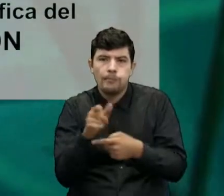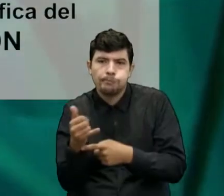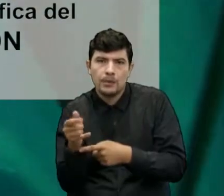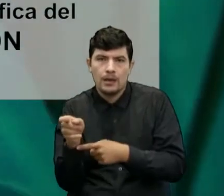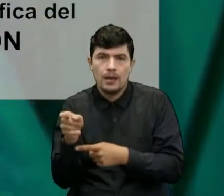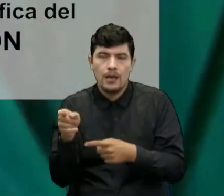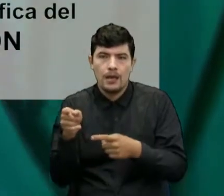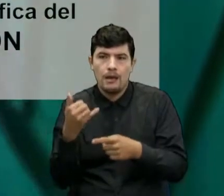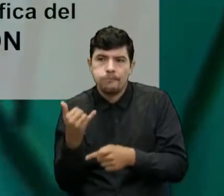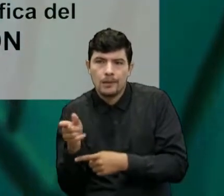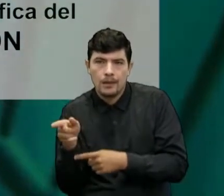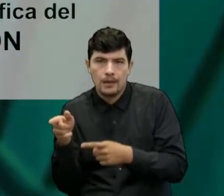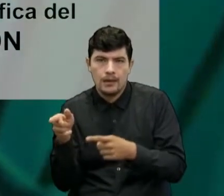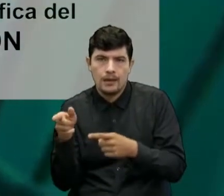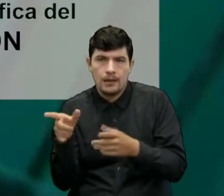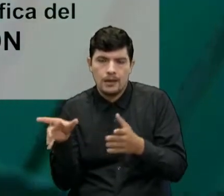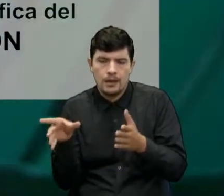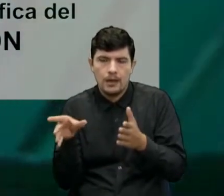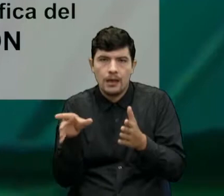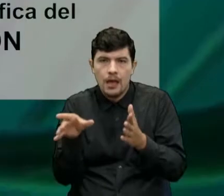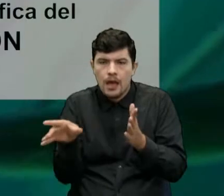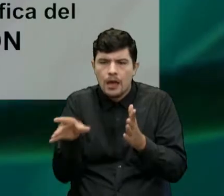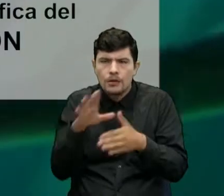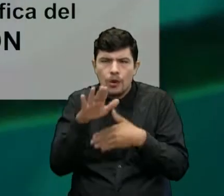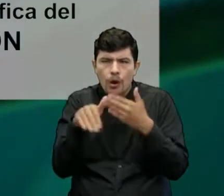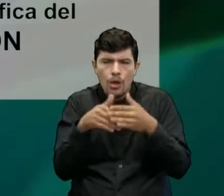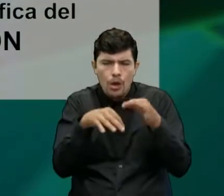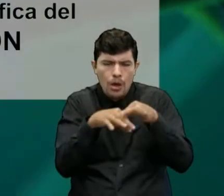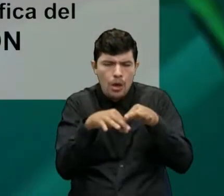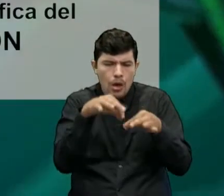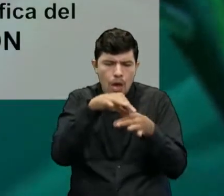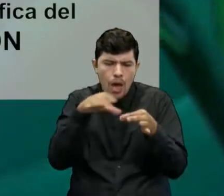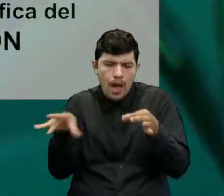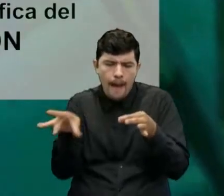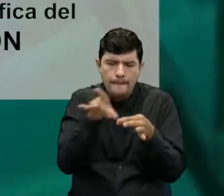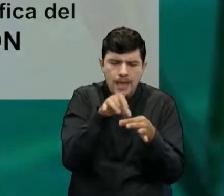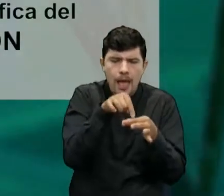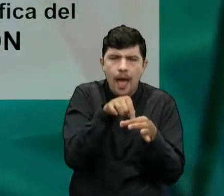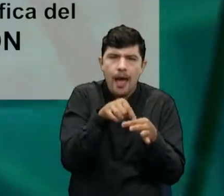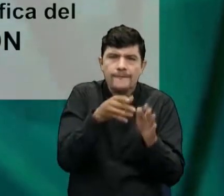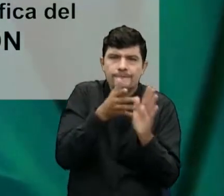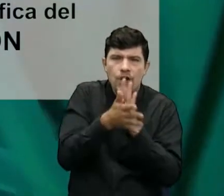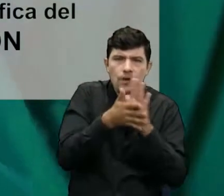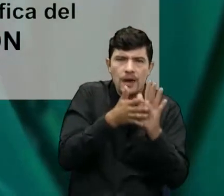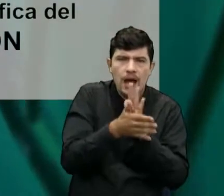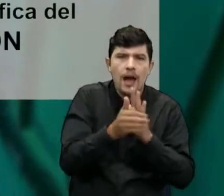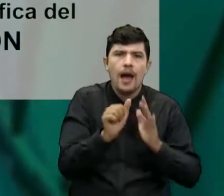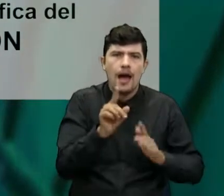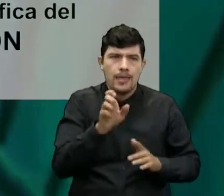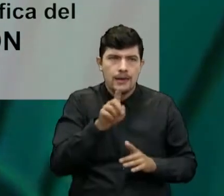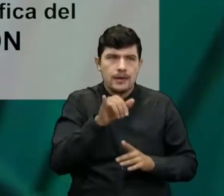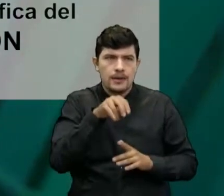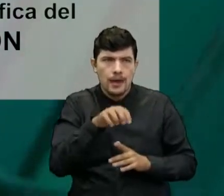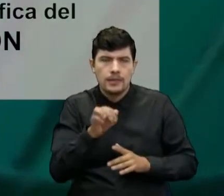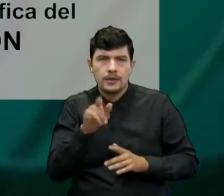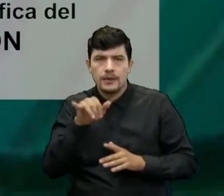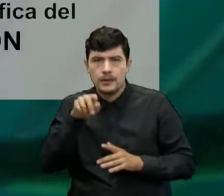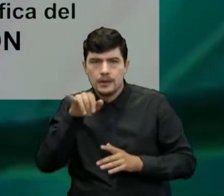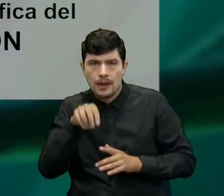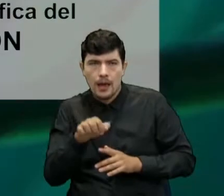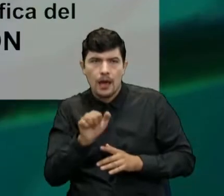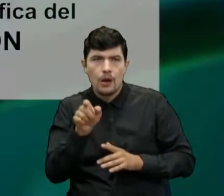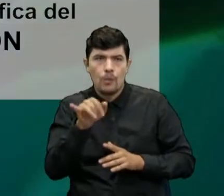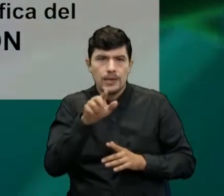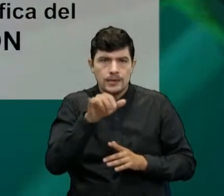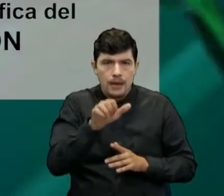Si Tiene Todos unos componentes Viene cargado ahí Y que tenía Adenina Timina Citocina Y